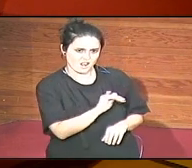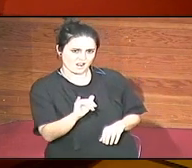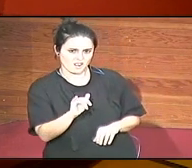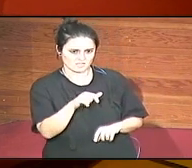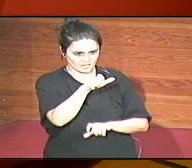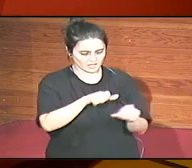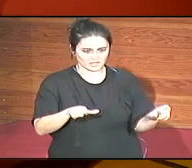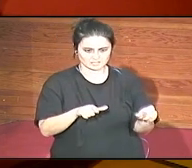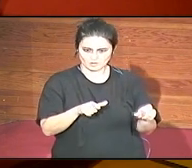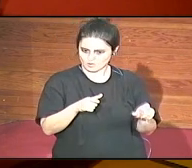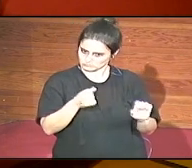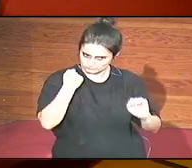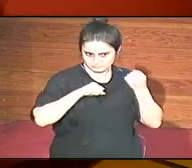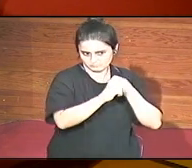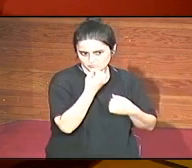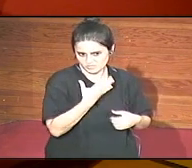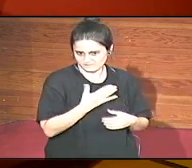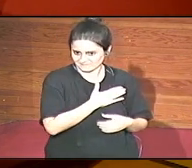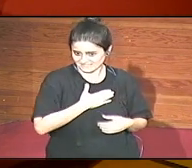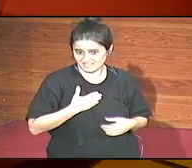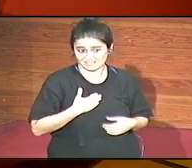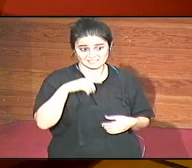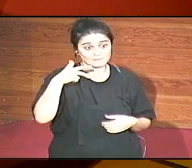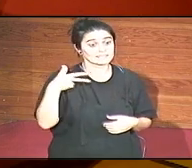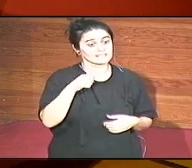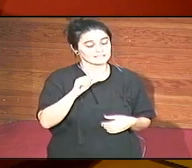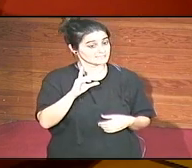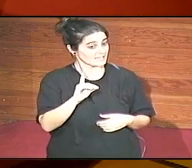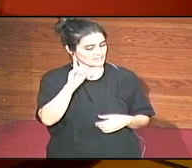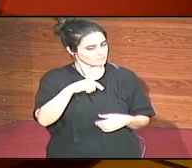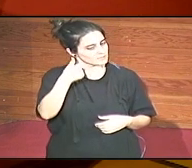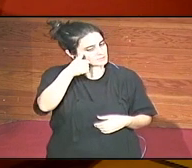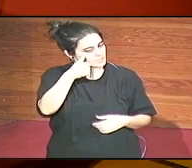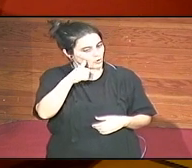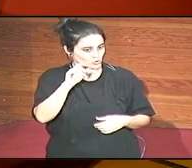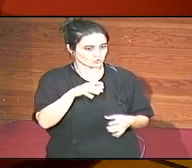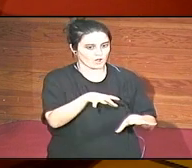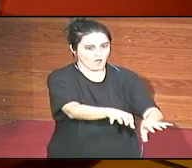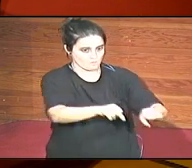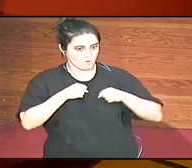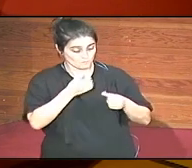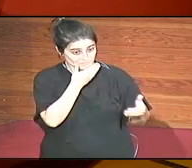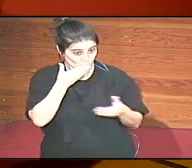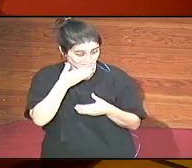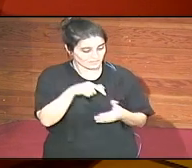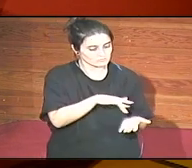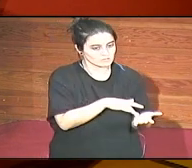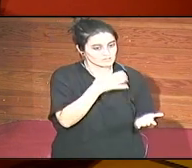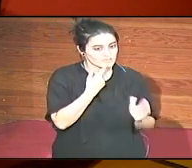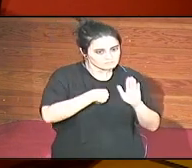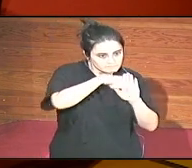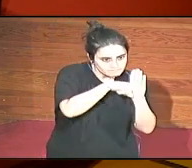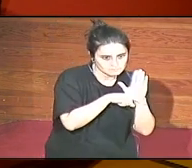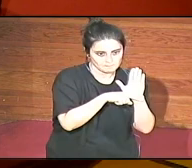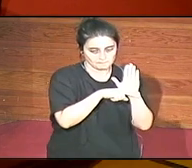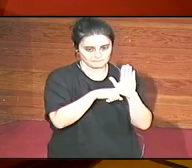en un chat también un chico que lo habían secuestrado y que le ofrecieron decía antes de alistarse no eso lo hacen mucho cuando secuestran a la gente